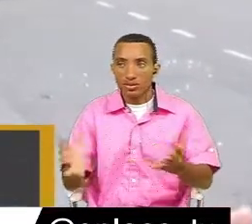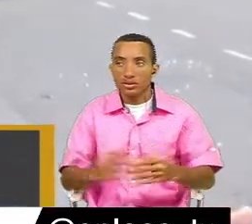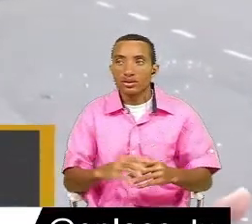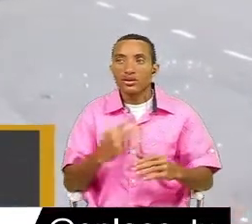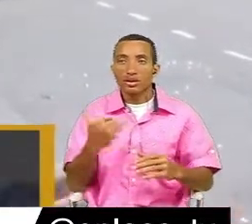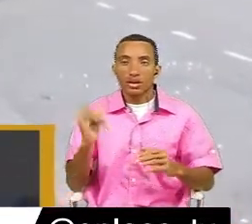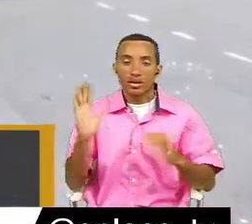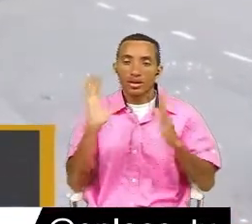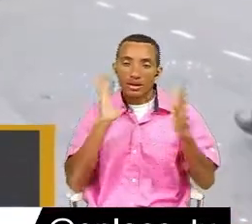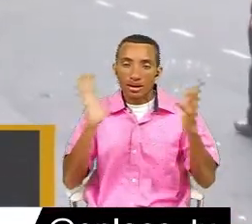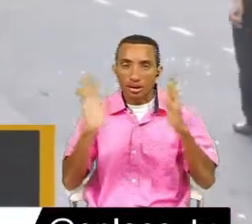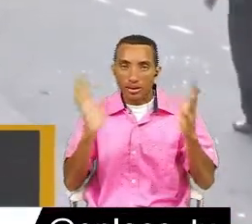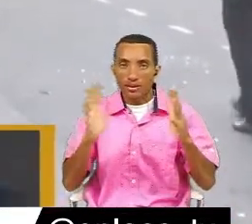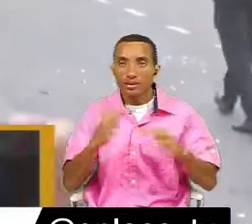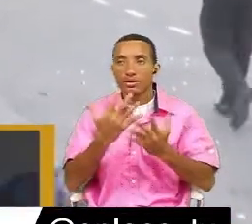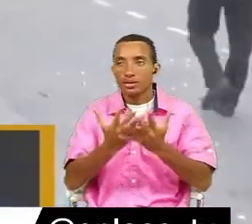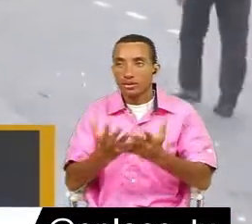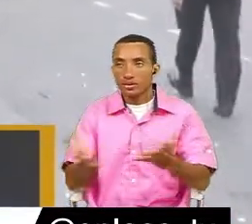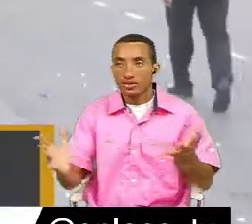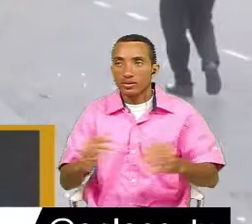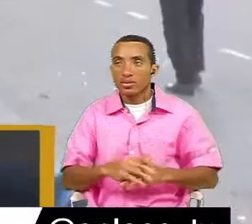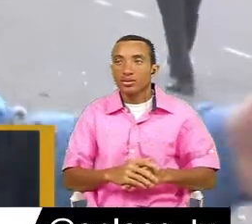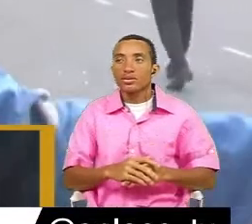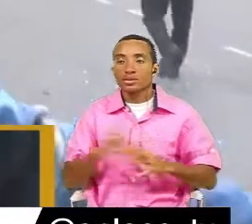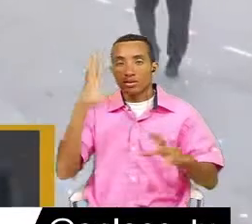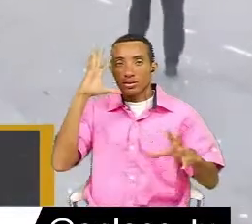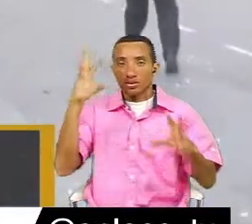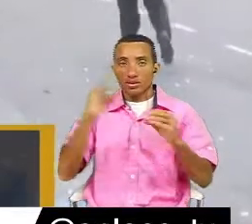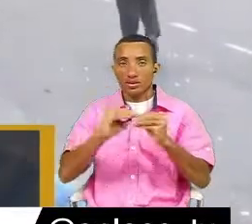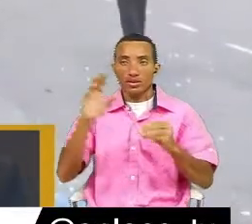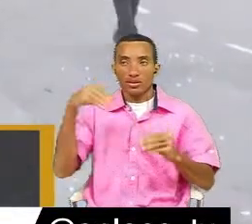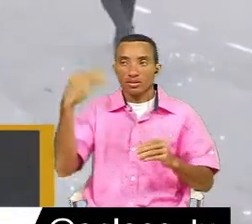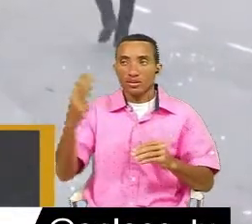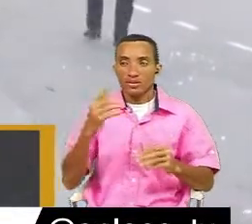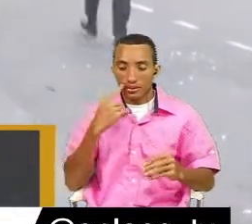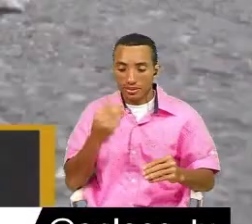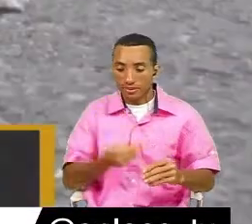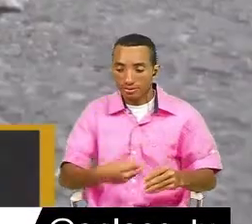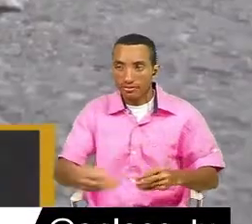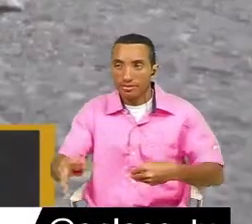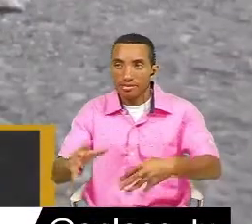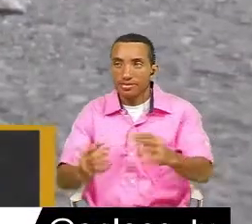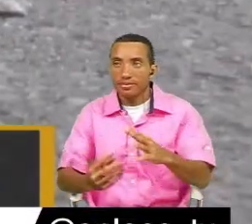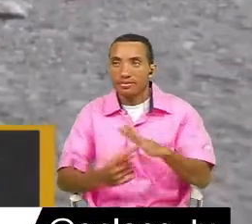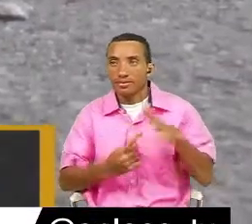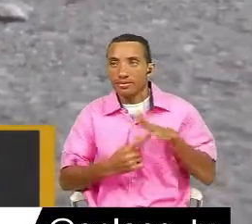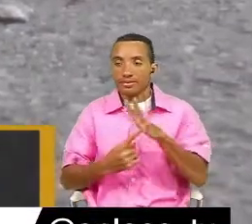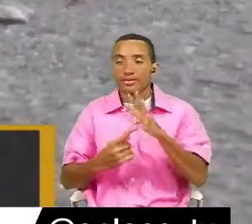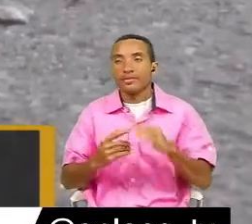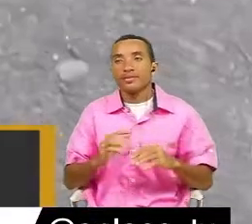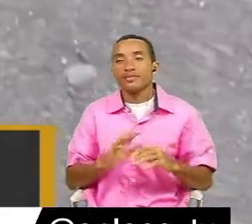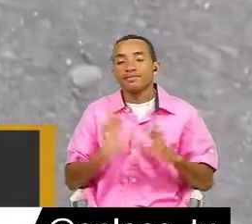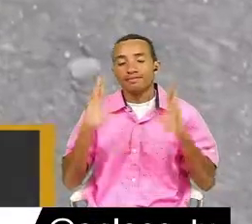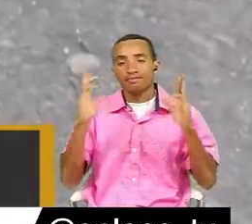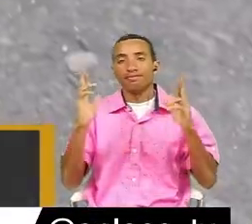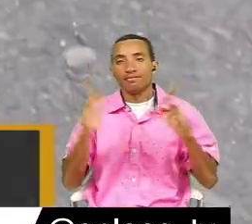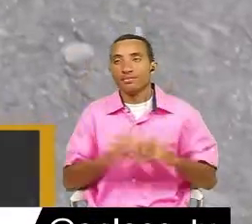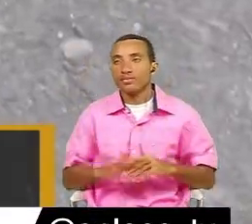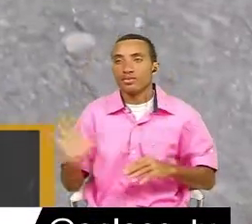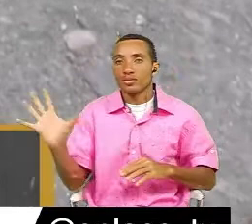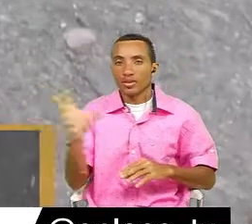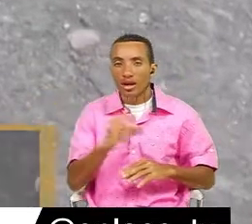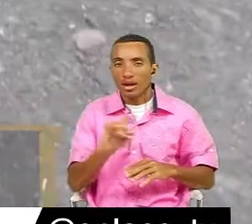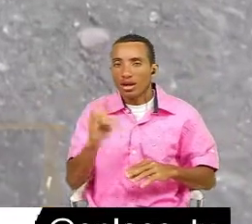con ellos, se han hablado con ellos cosas, quedan en un acuerdo y después salen con estas gracias. Se espera que en este sector no se presente